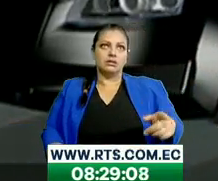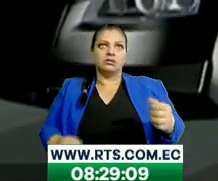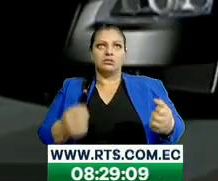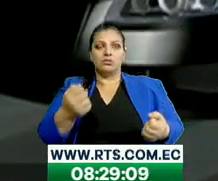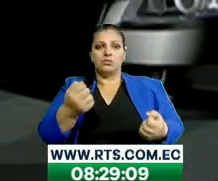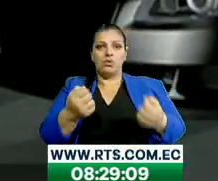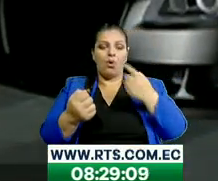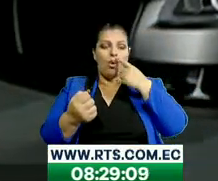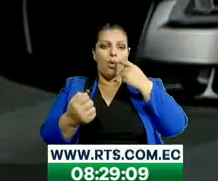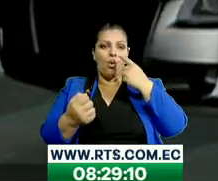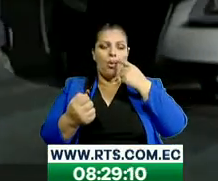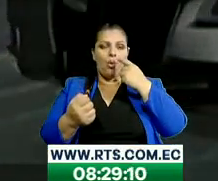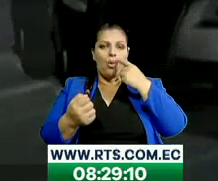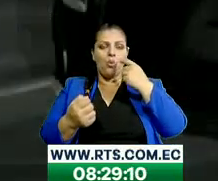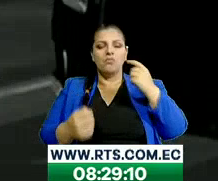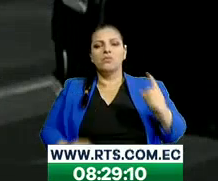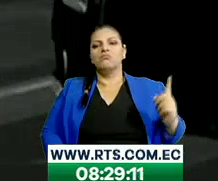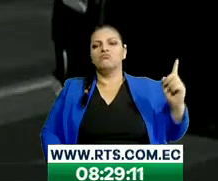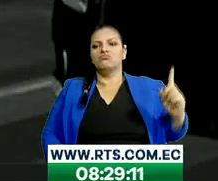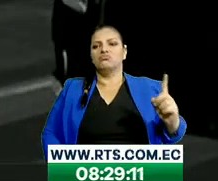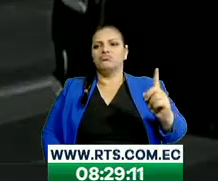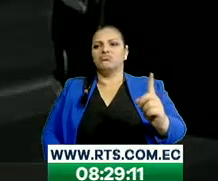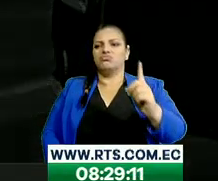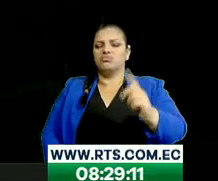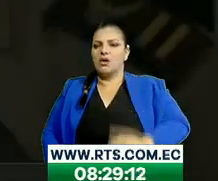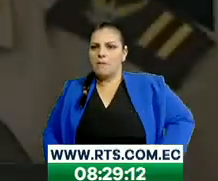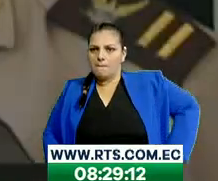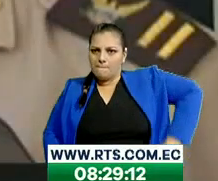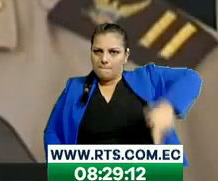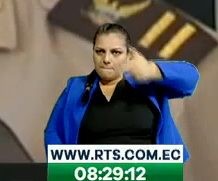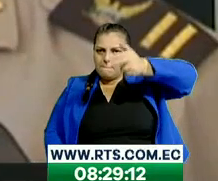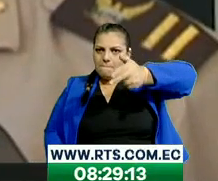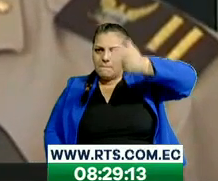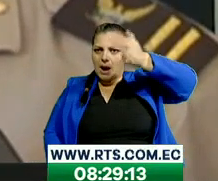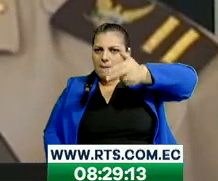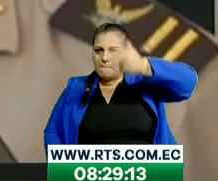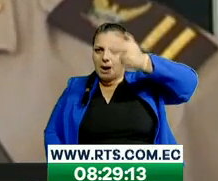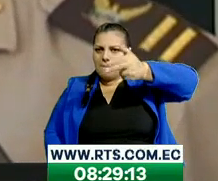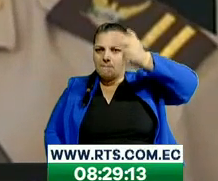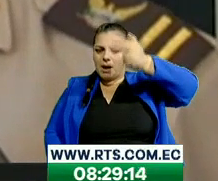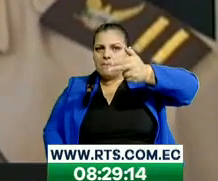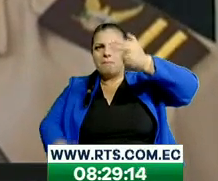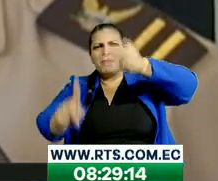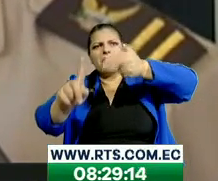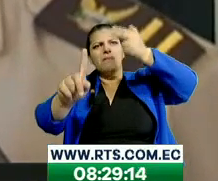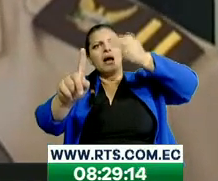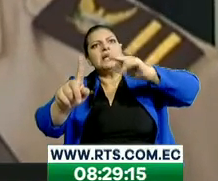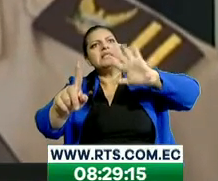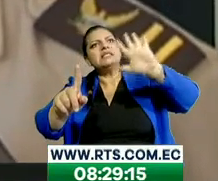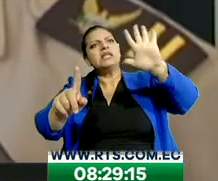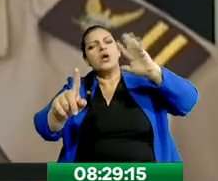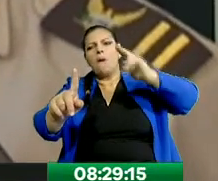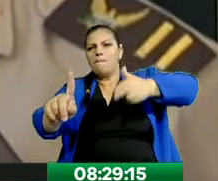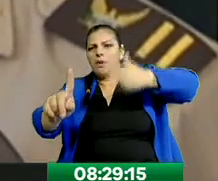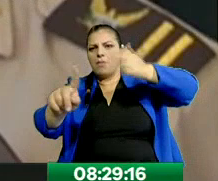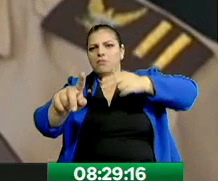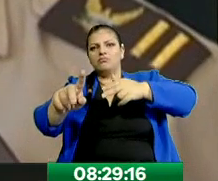5 disparos. El fallecido registra antecedentes delictivos. El sujeto es una persona de 37 años de edad,